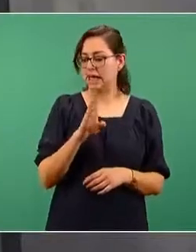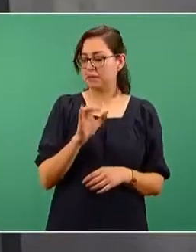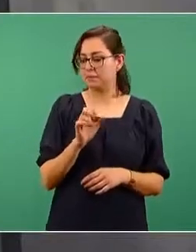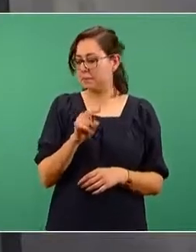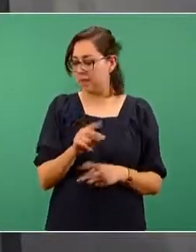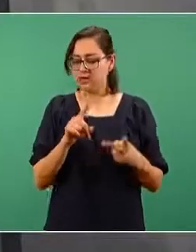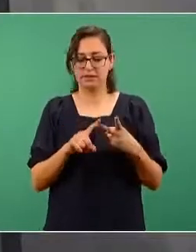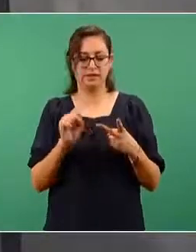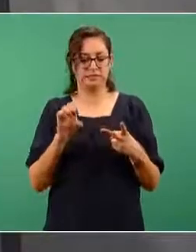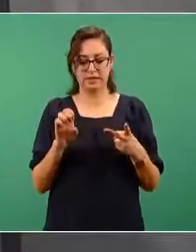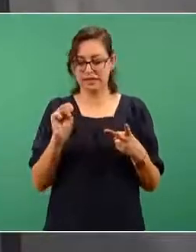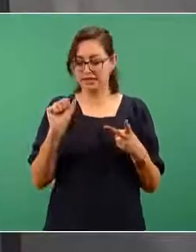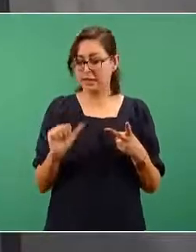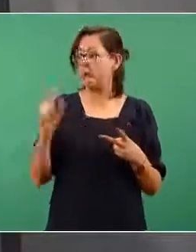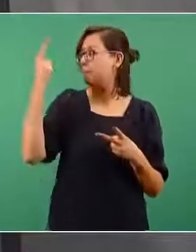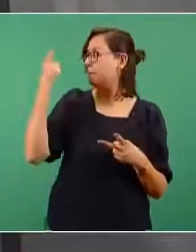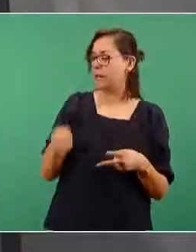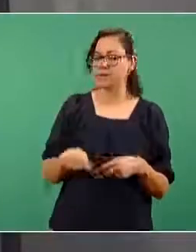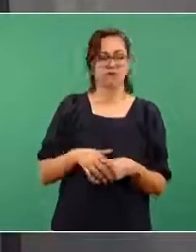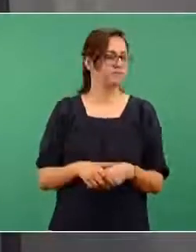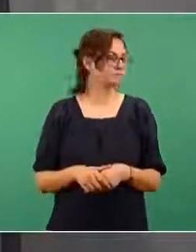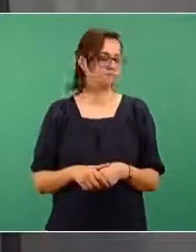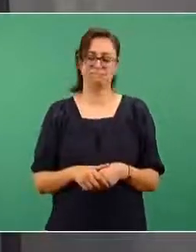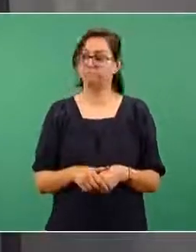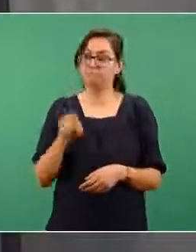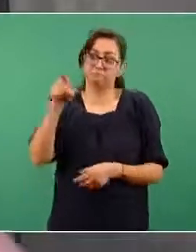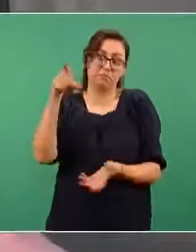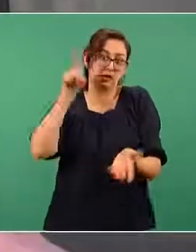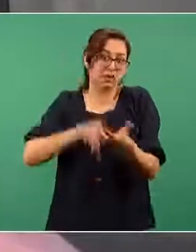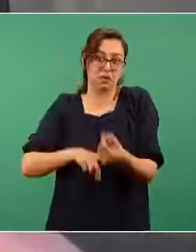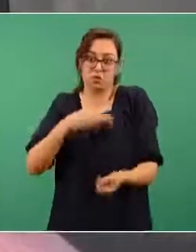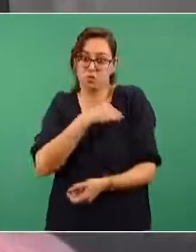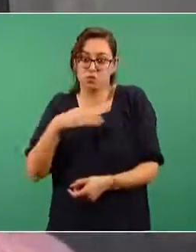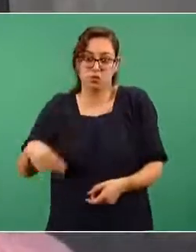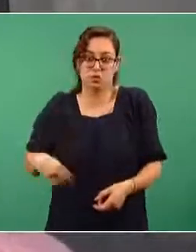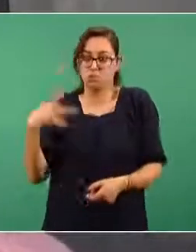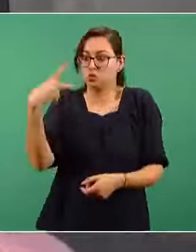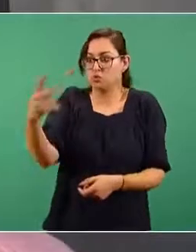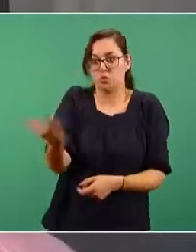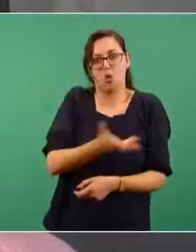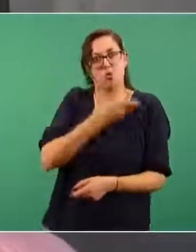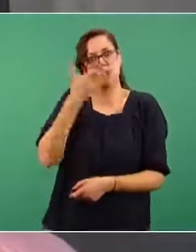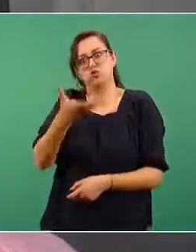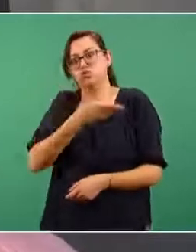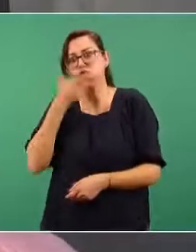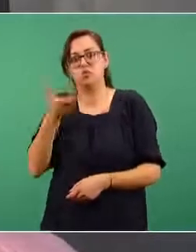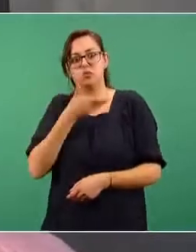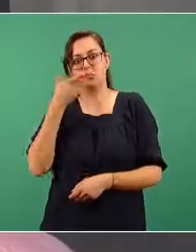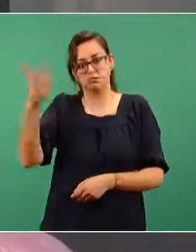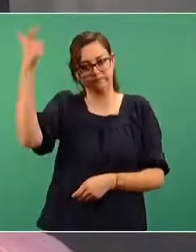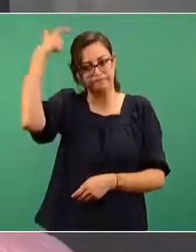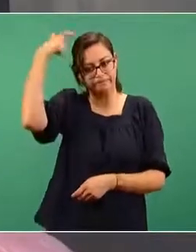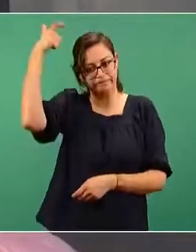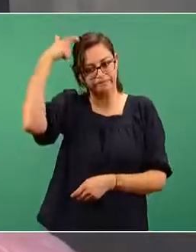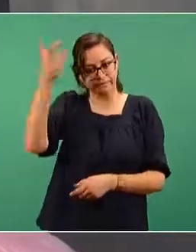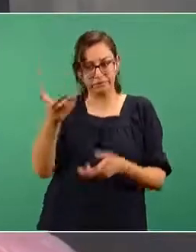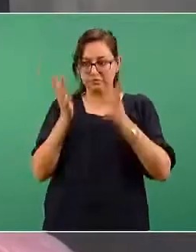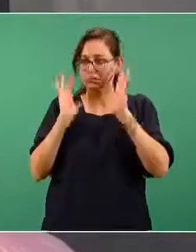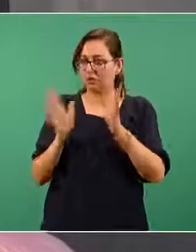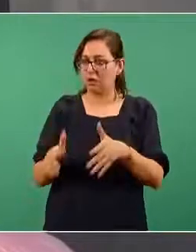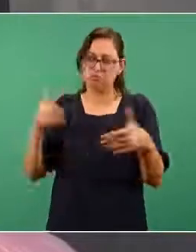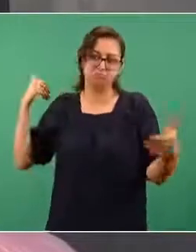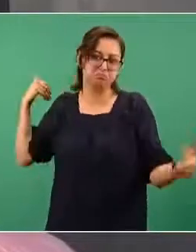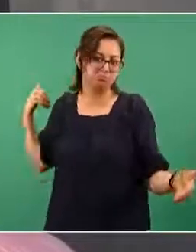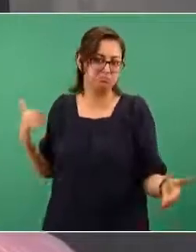una instrucción. Esto es la interpretación local que algunas funcionarias o funcionarios han tenido respecto a las